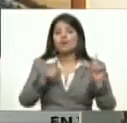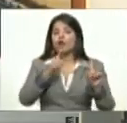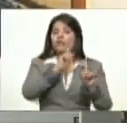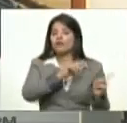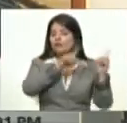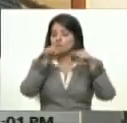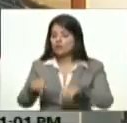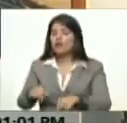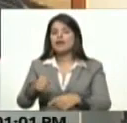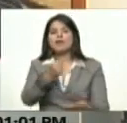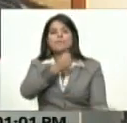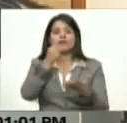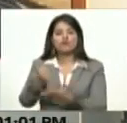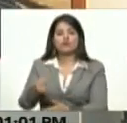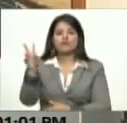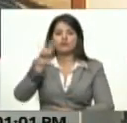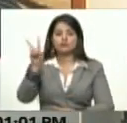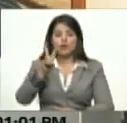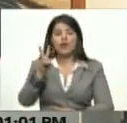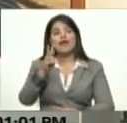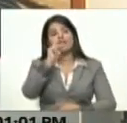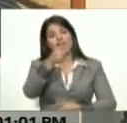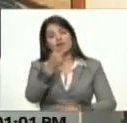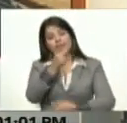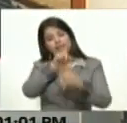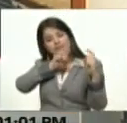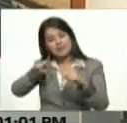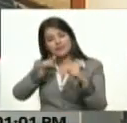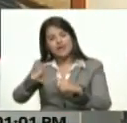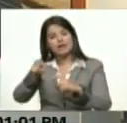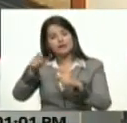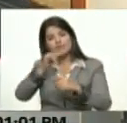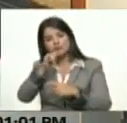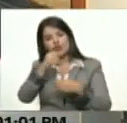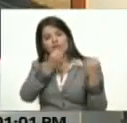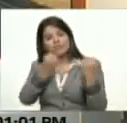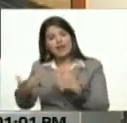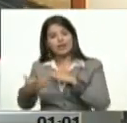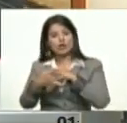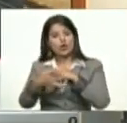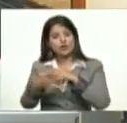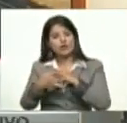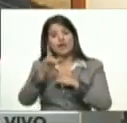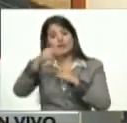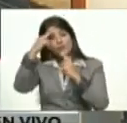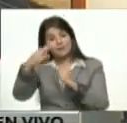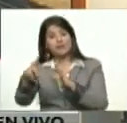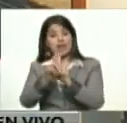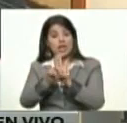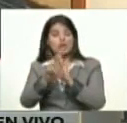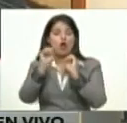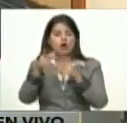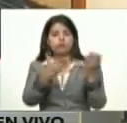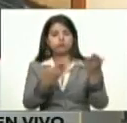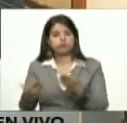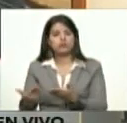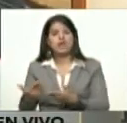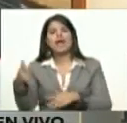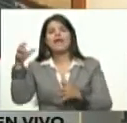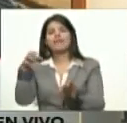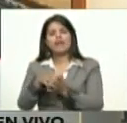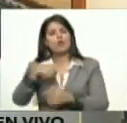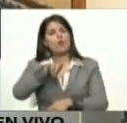y hagan sus inversiones en Venezuela, transfieran el conocimiento, transfieran la tecnología, respeten las leyes, y el Estado se reserva